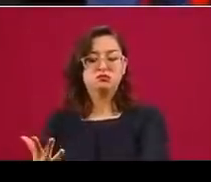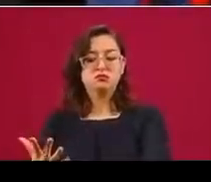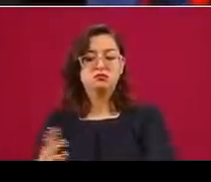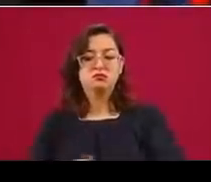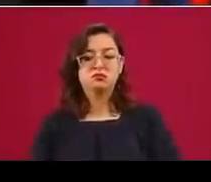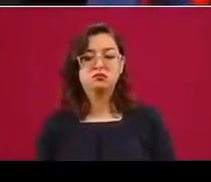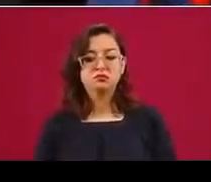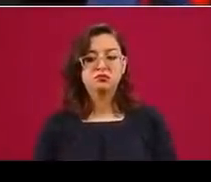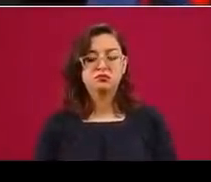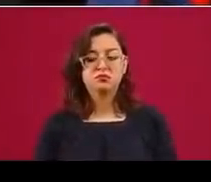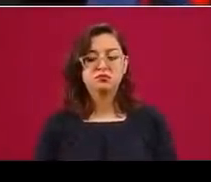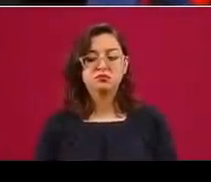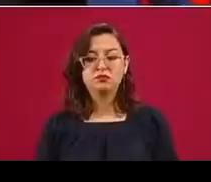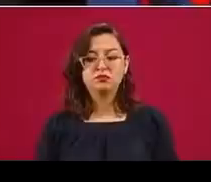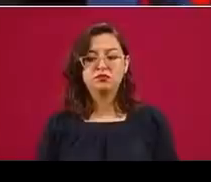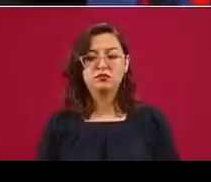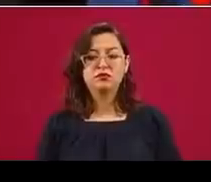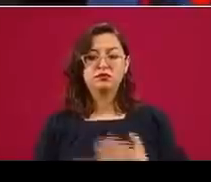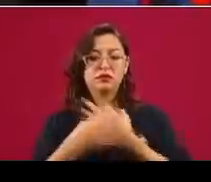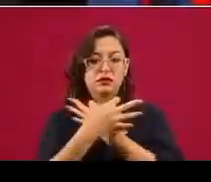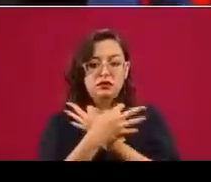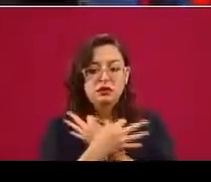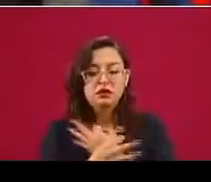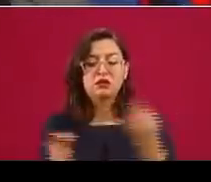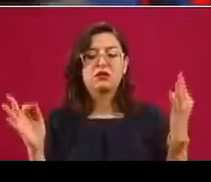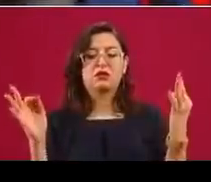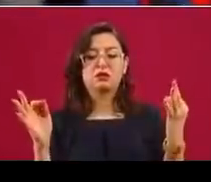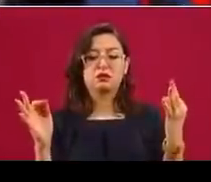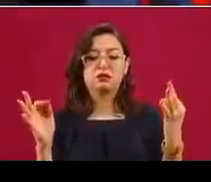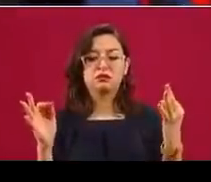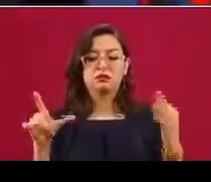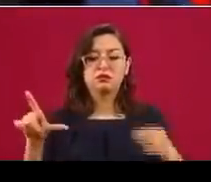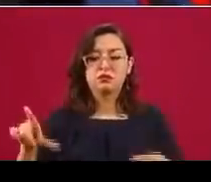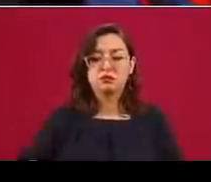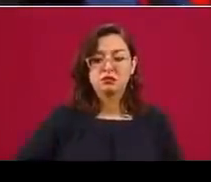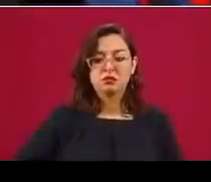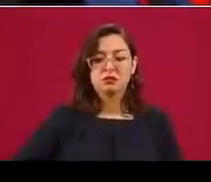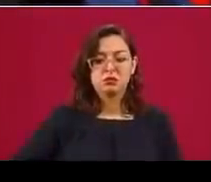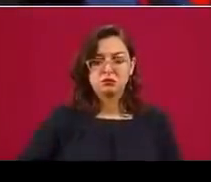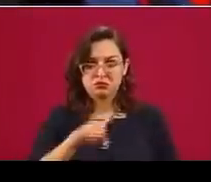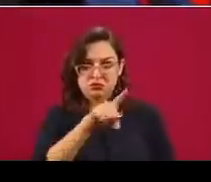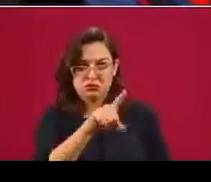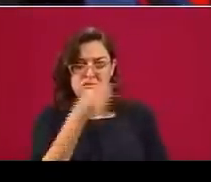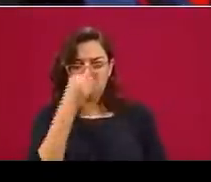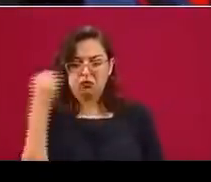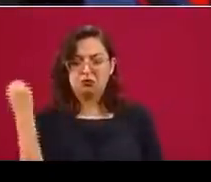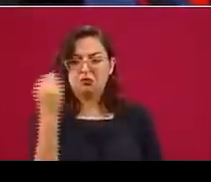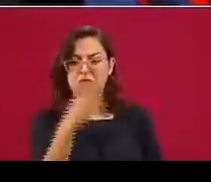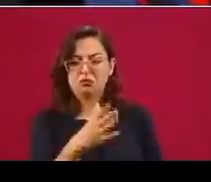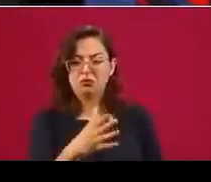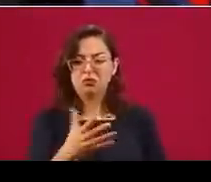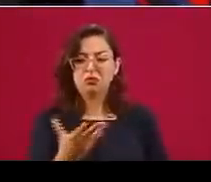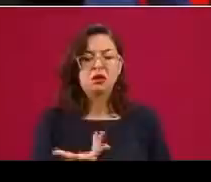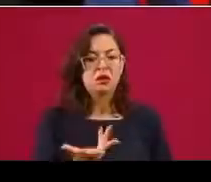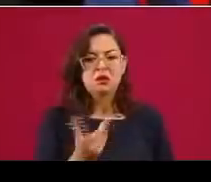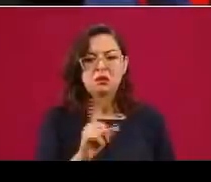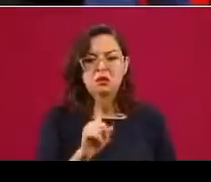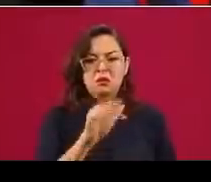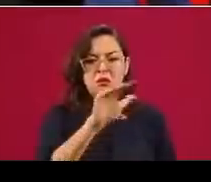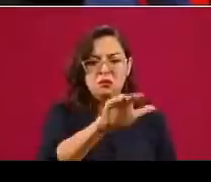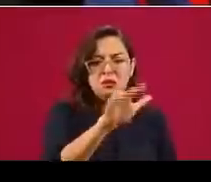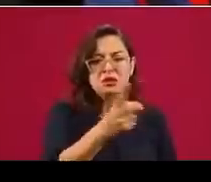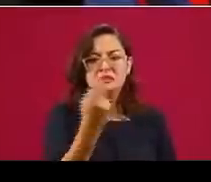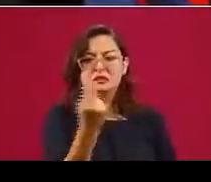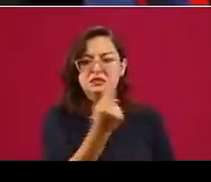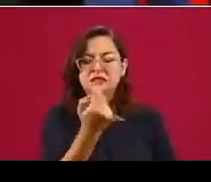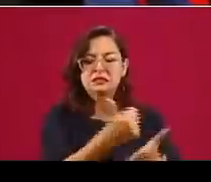pidiendo, declarando ya de manera directa a su gobierno, usted una ayuda, un SOS,